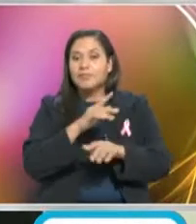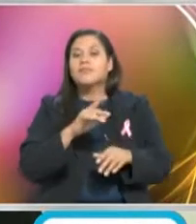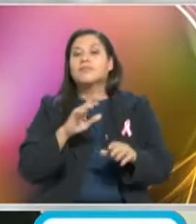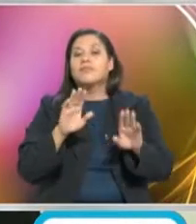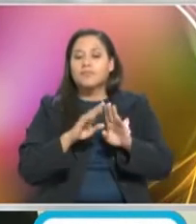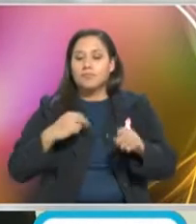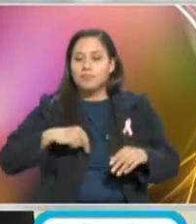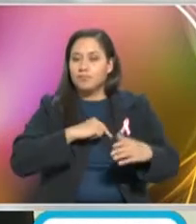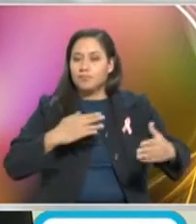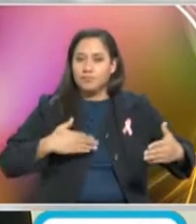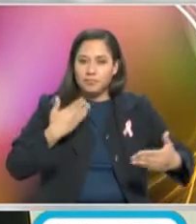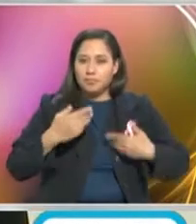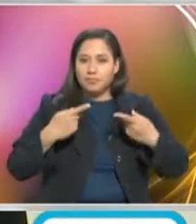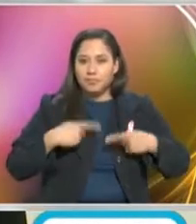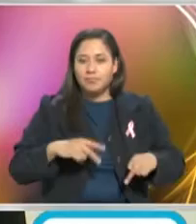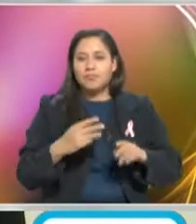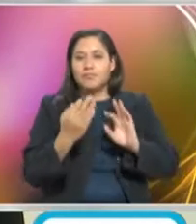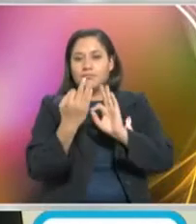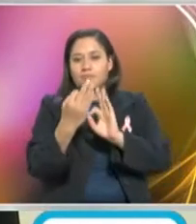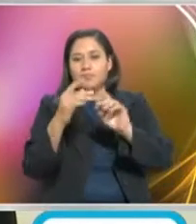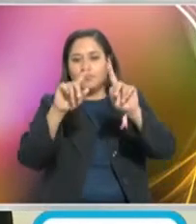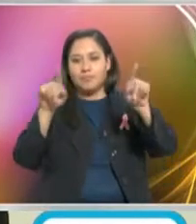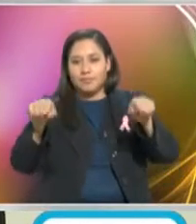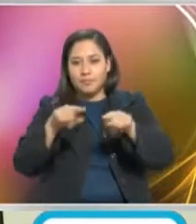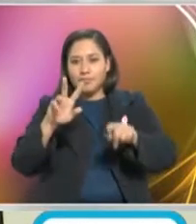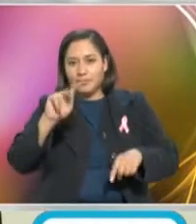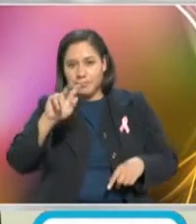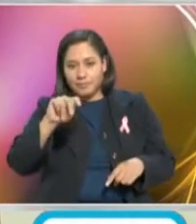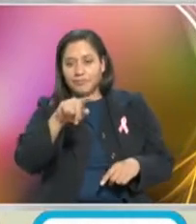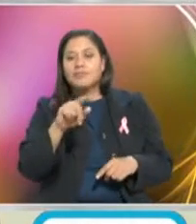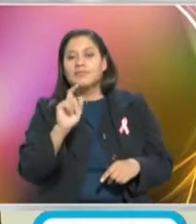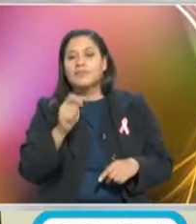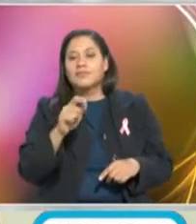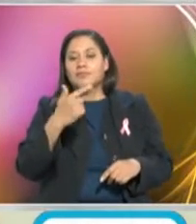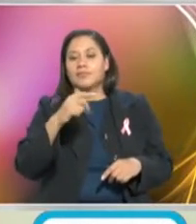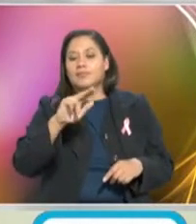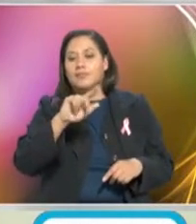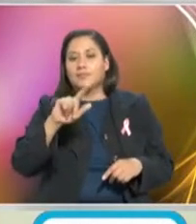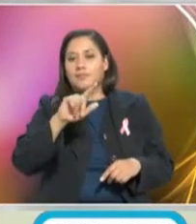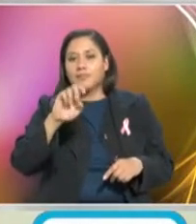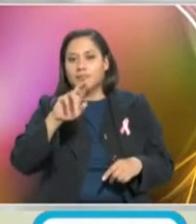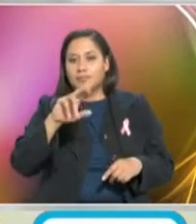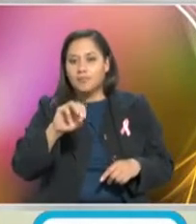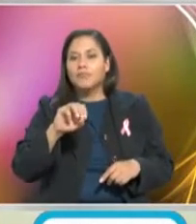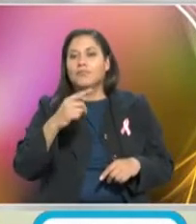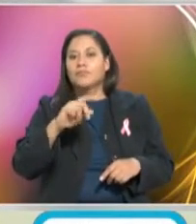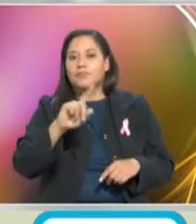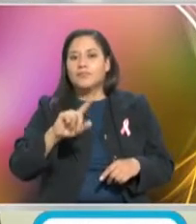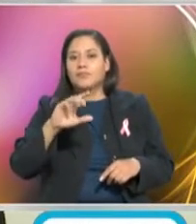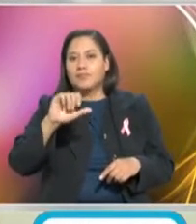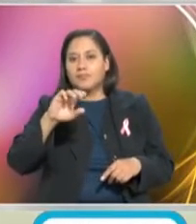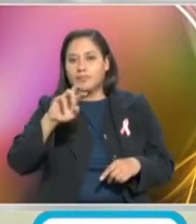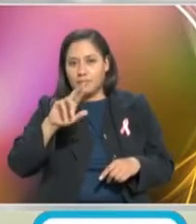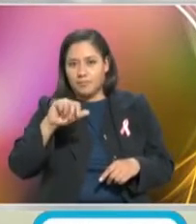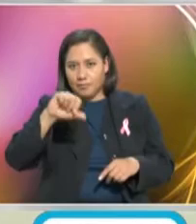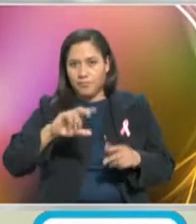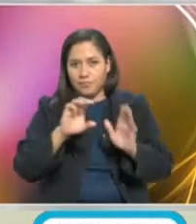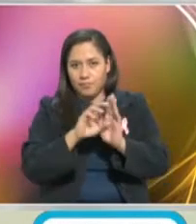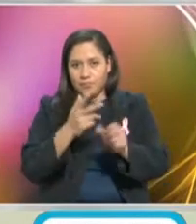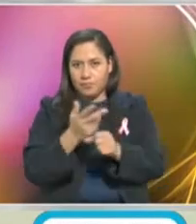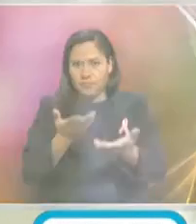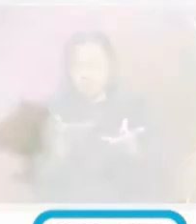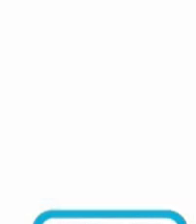la que nos divertimos las personas enfrente a una pantalla. Se trata de Guillermo González Camarena y de él le vamos a hablar en el